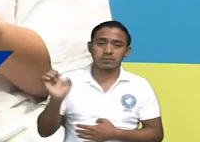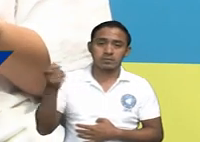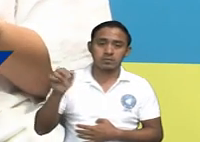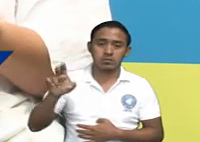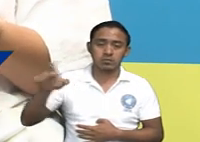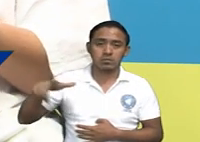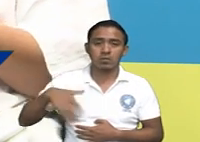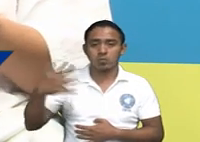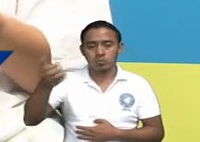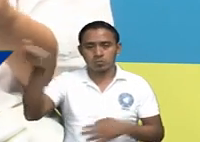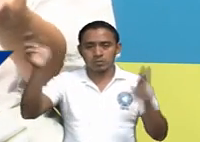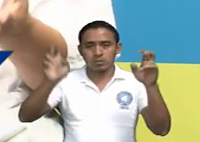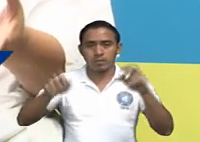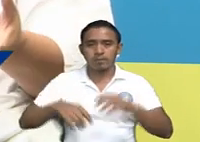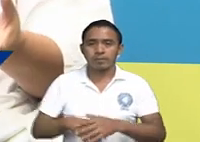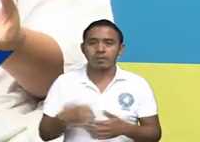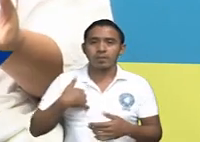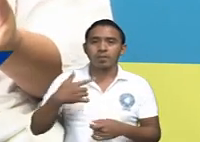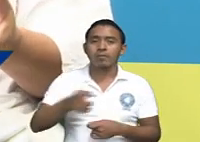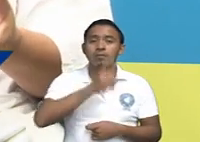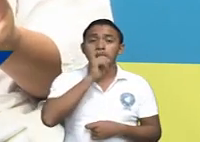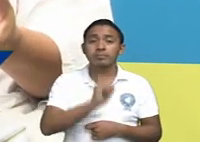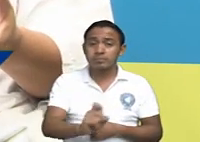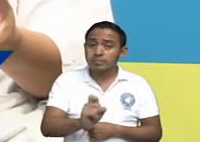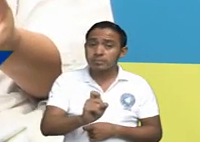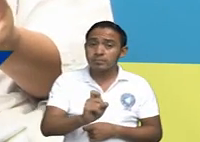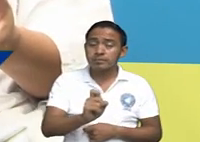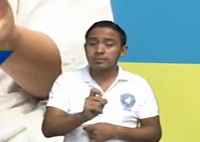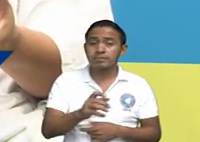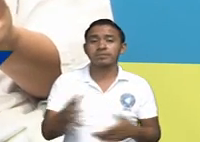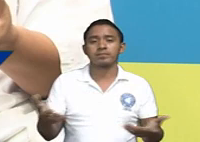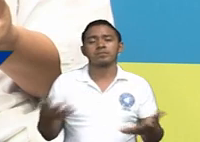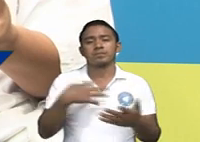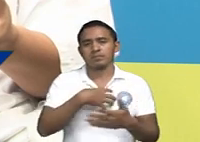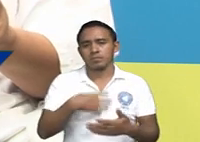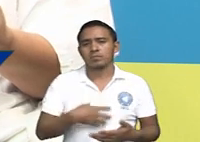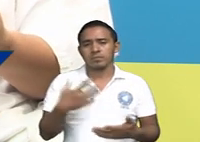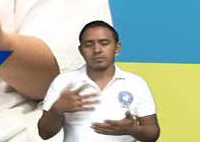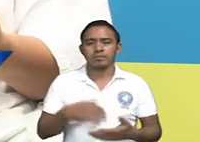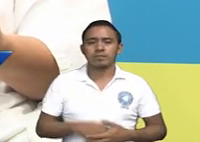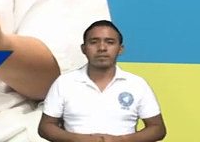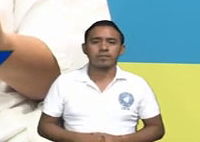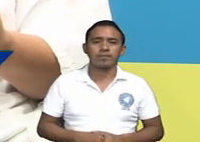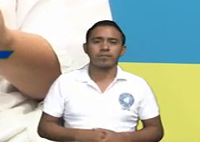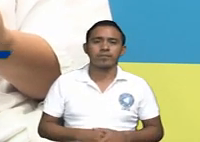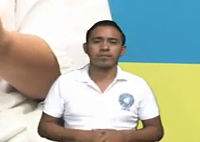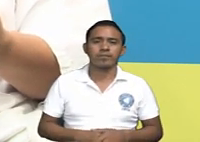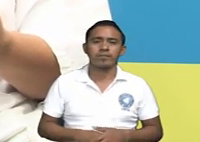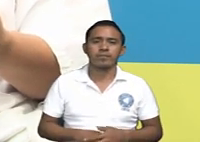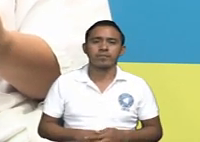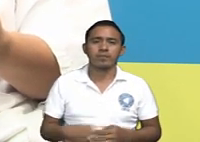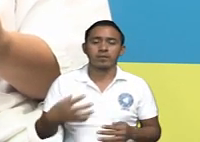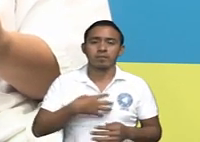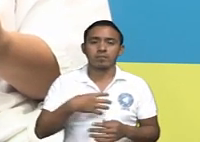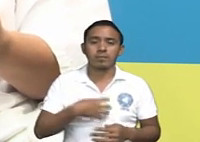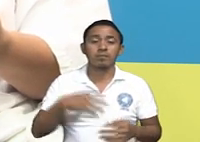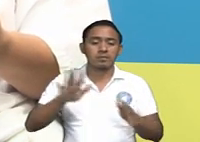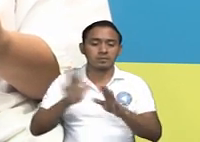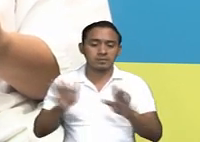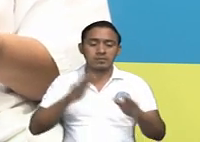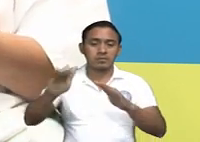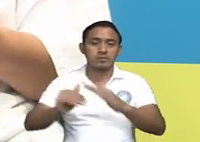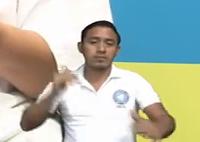otras cosas. ¿Cuál es mi preferencia, por ejemplo, dentro de mi sexualidad? Que eso ya es parte ya de la